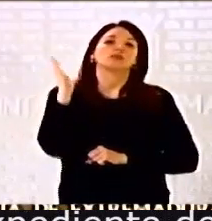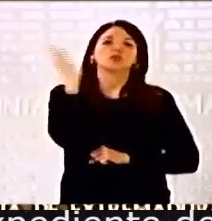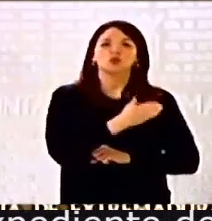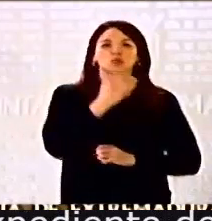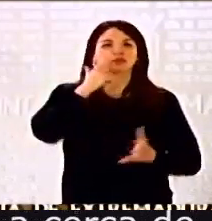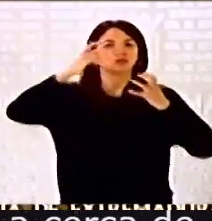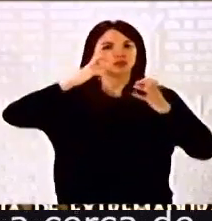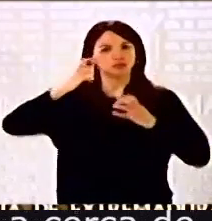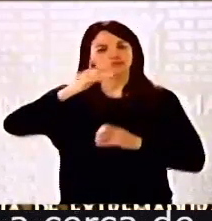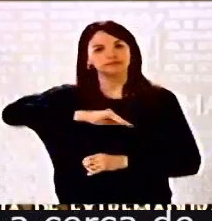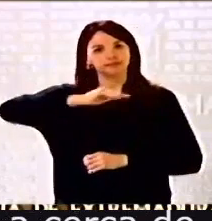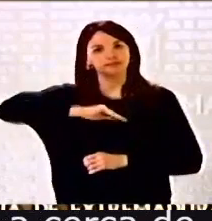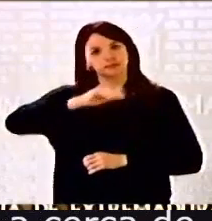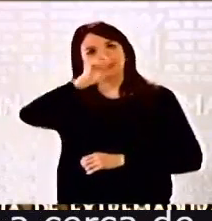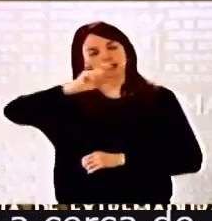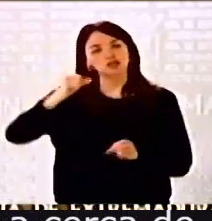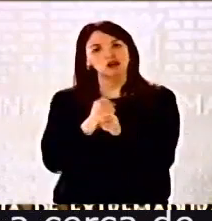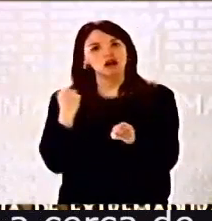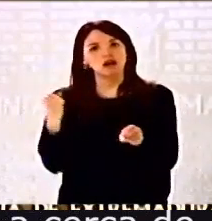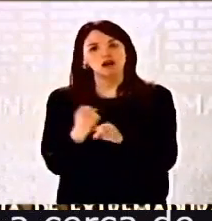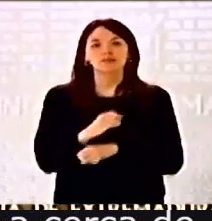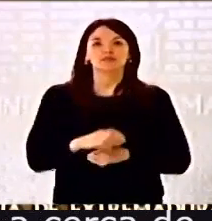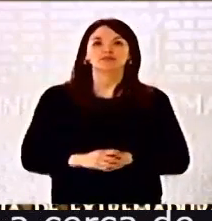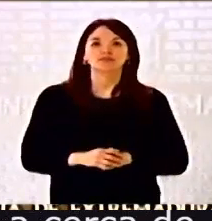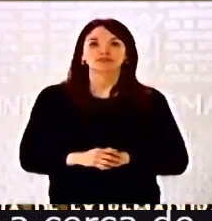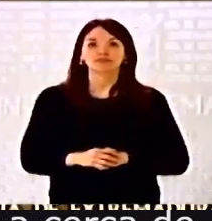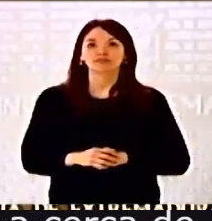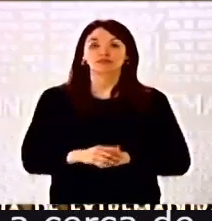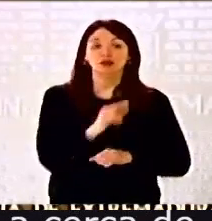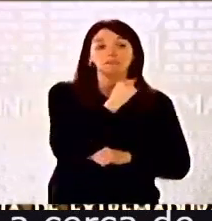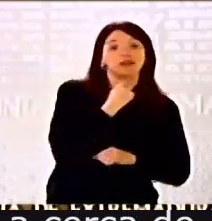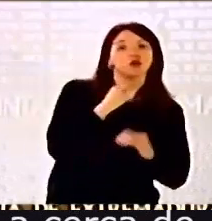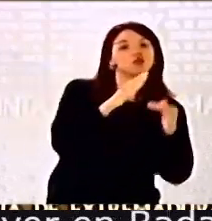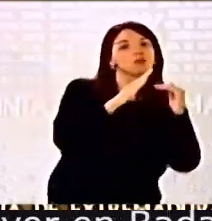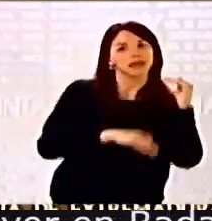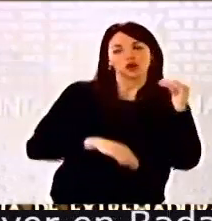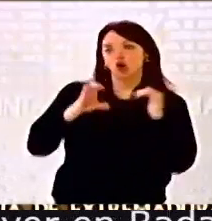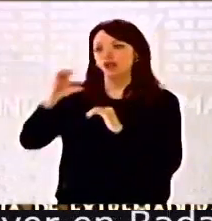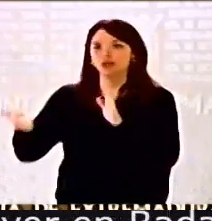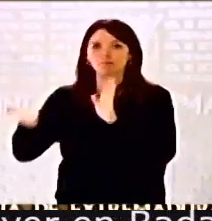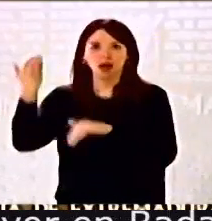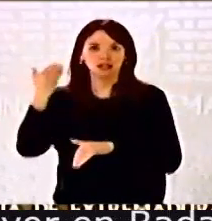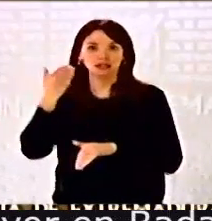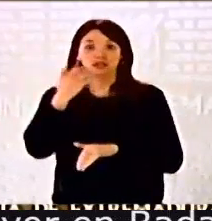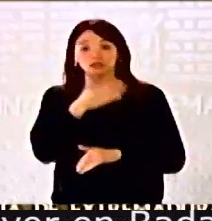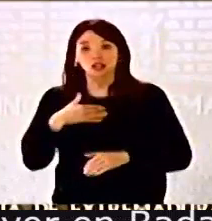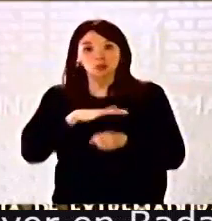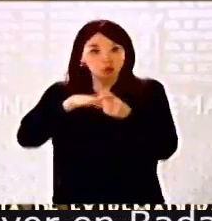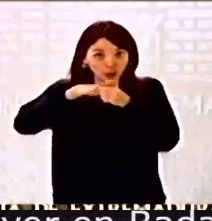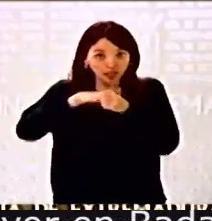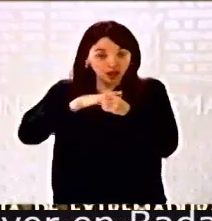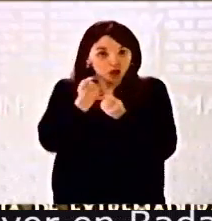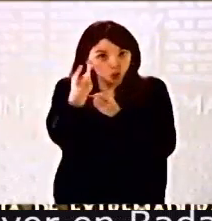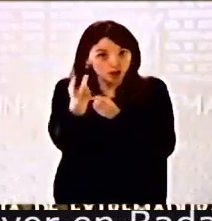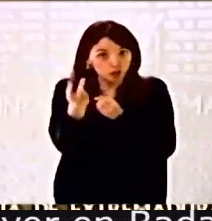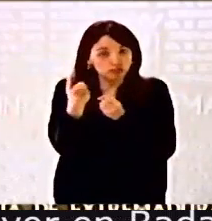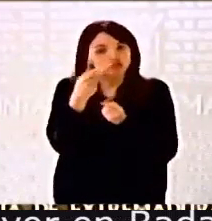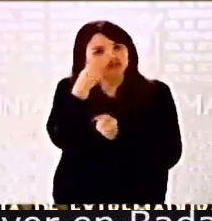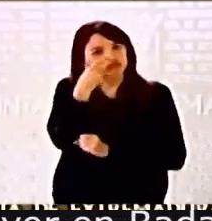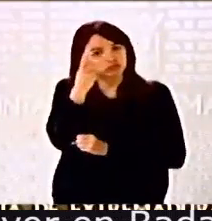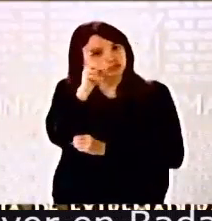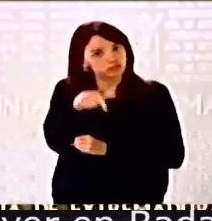trabajadores. El peso, evidentemente, es mayor en Badajoz que Cáceres. Si queréis, os lo doy también la distribución por provincia, que yo creo que también es